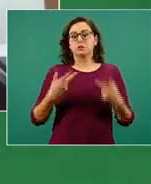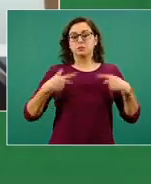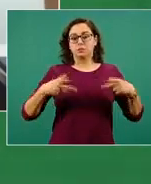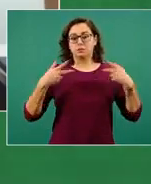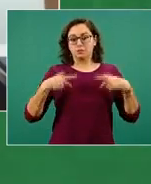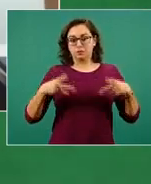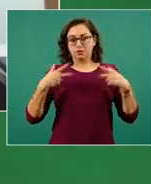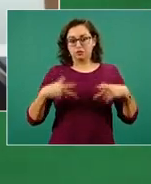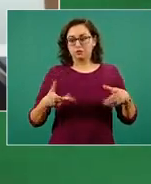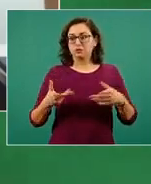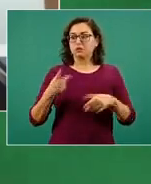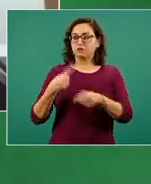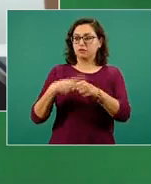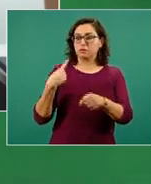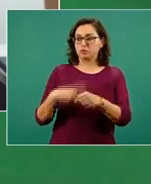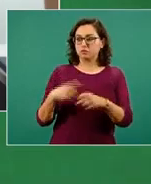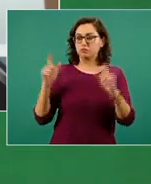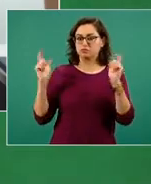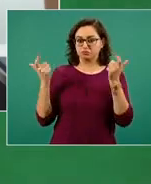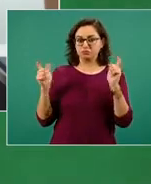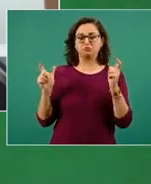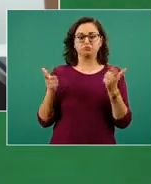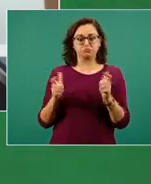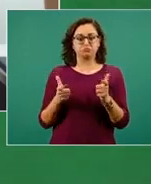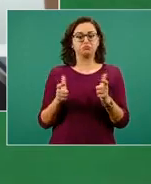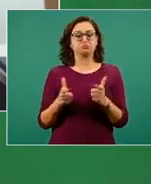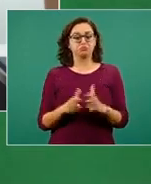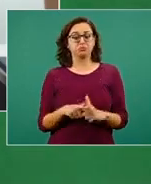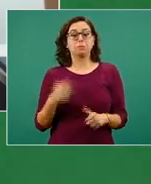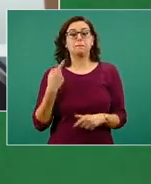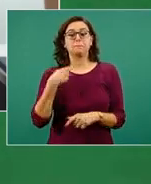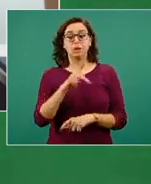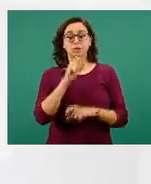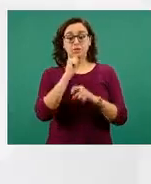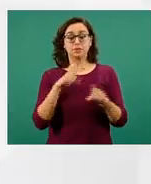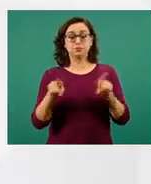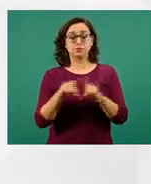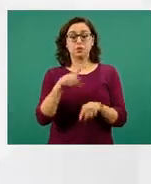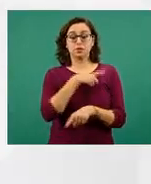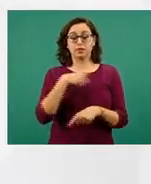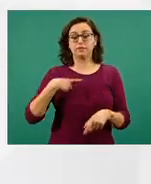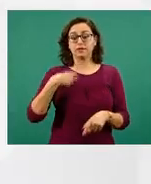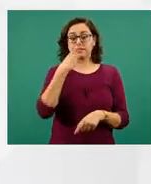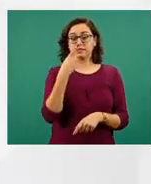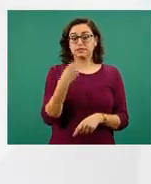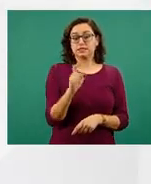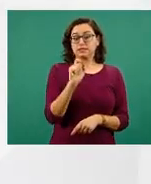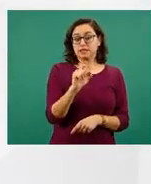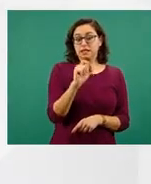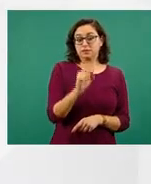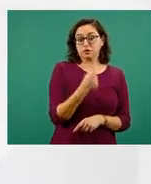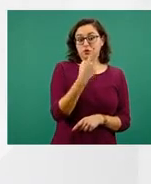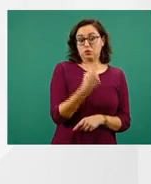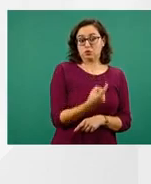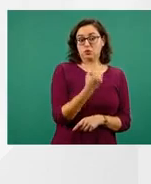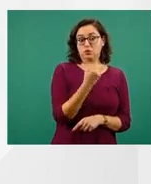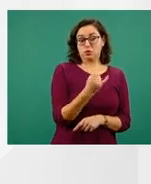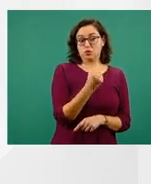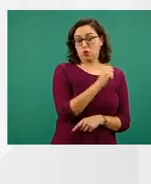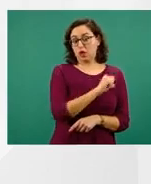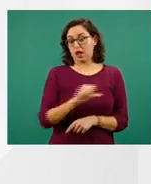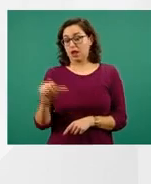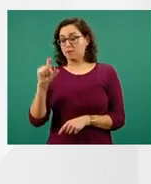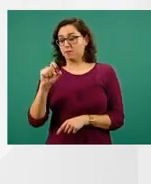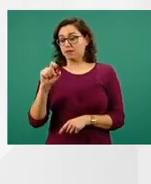casos nuevos. Sin embargo, es importante resaltar que del 21 de junio al 22 de diciembre del 2020 fueron